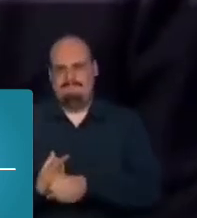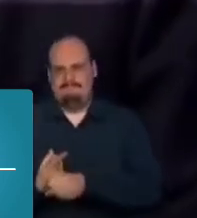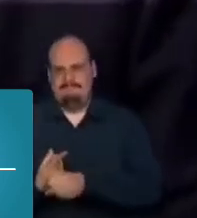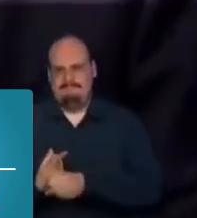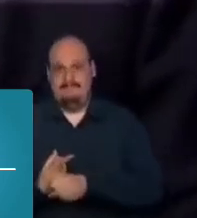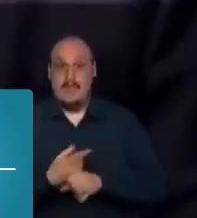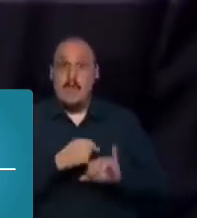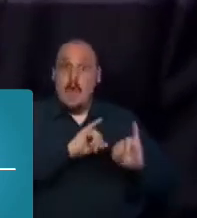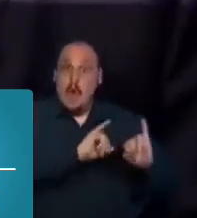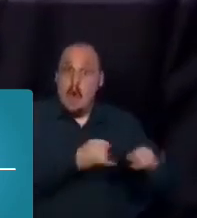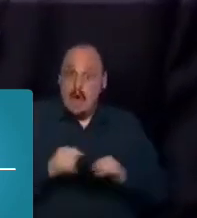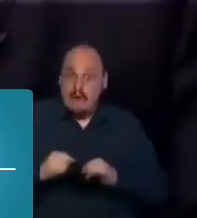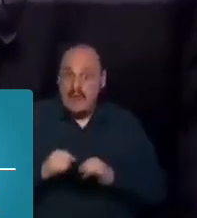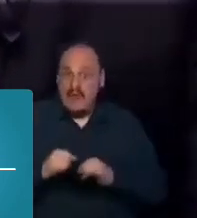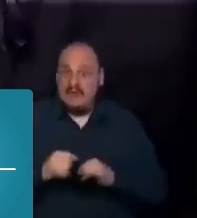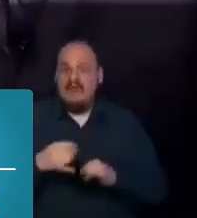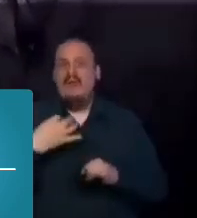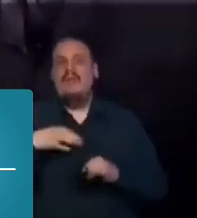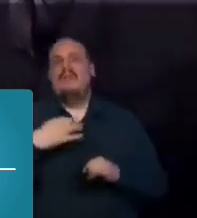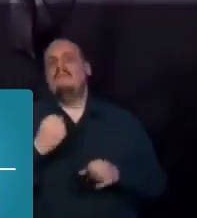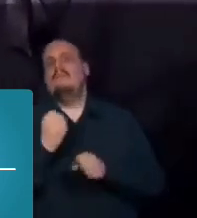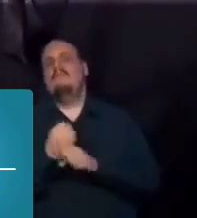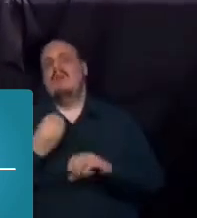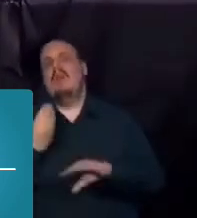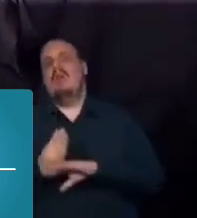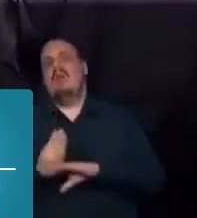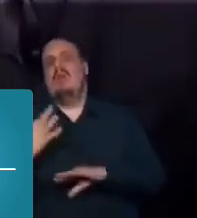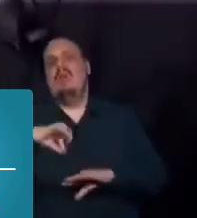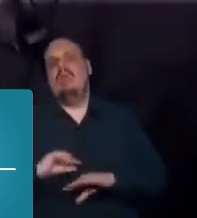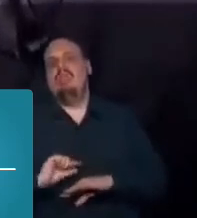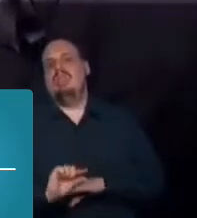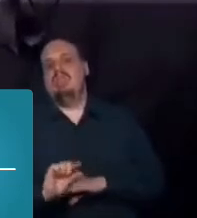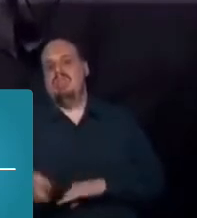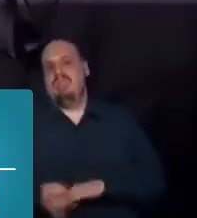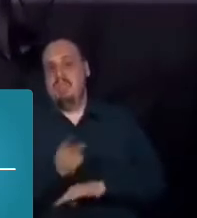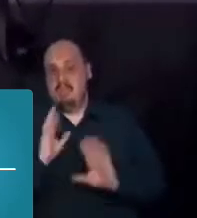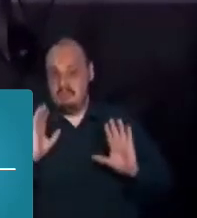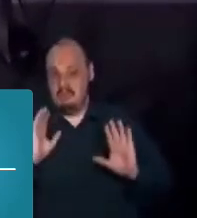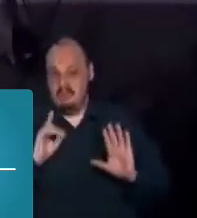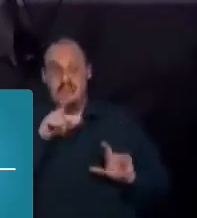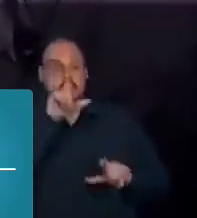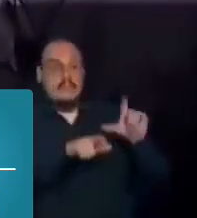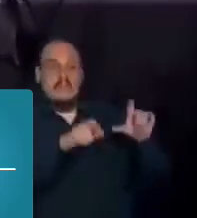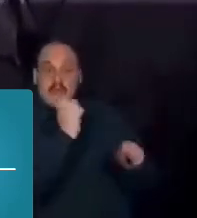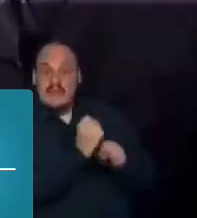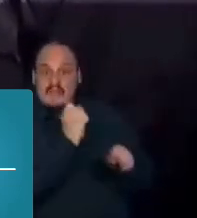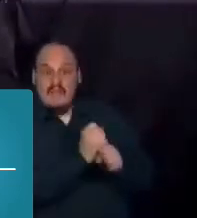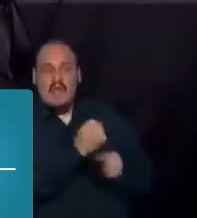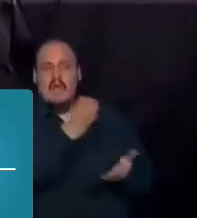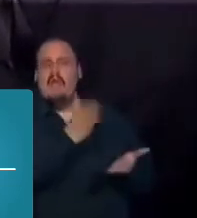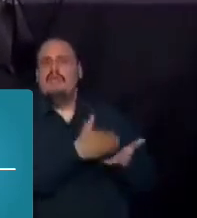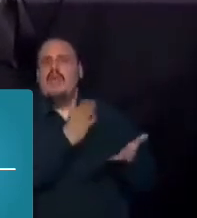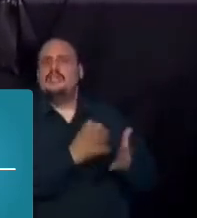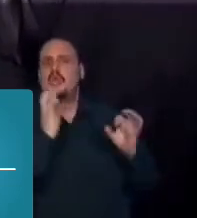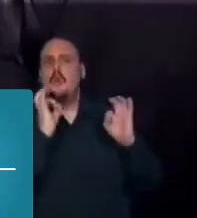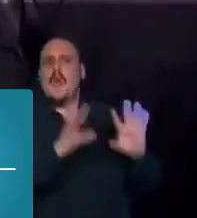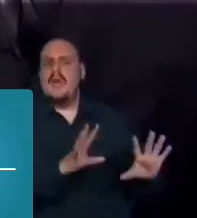otro lado el opositor que es Javier Miley de la libertad avanza con poca experiencia política